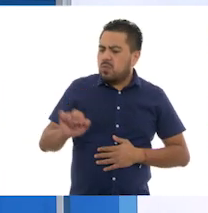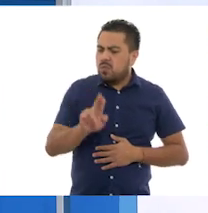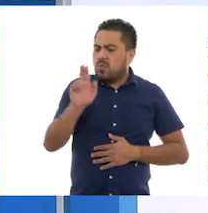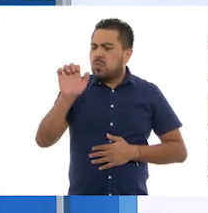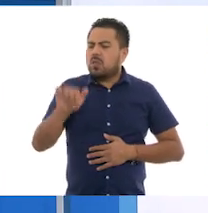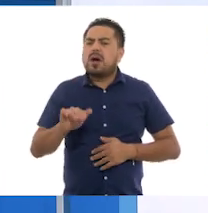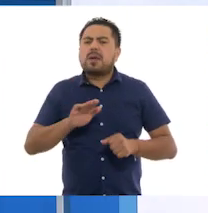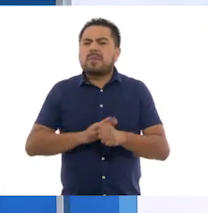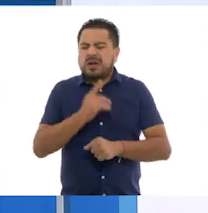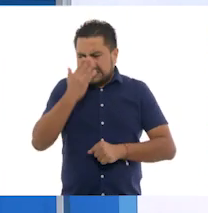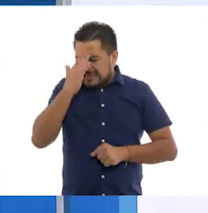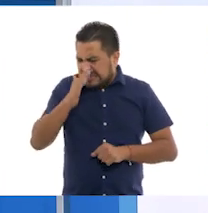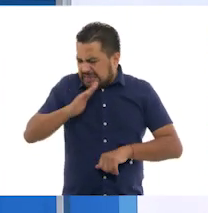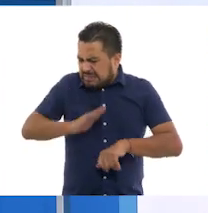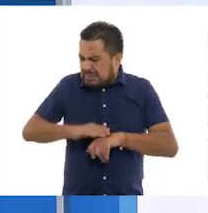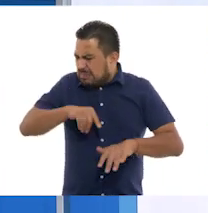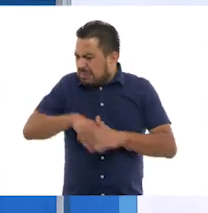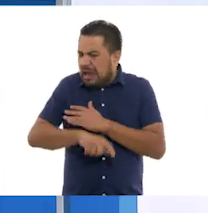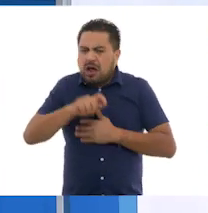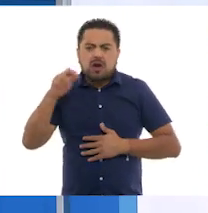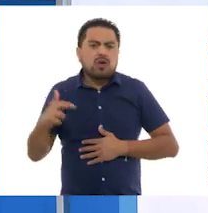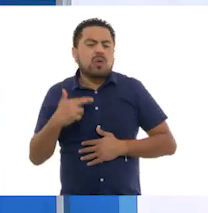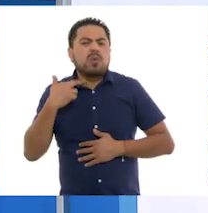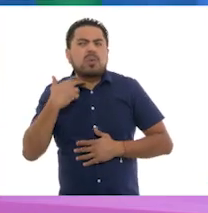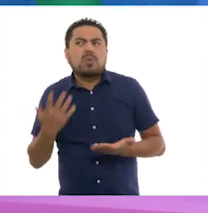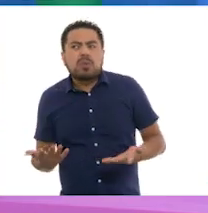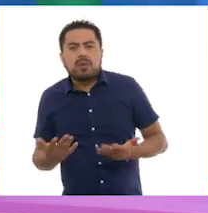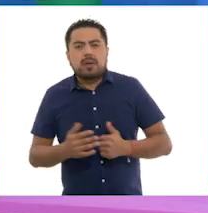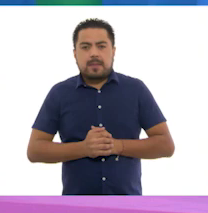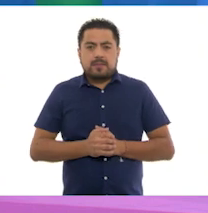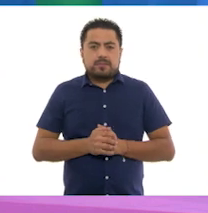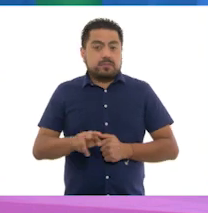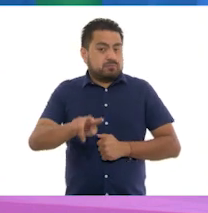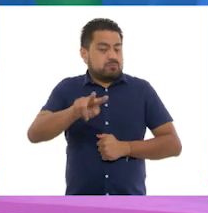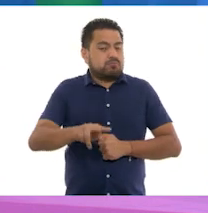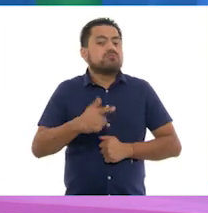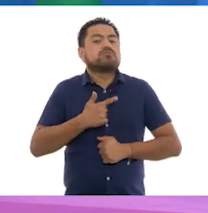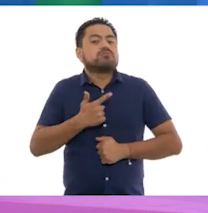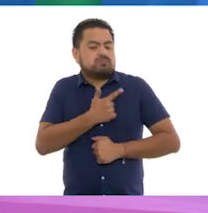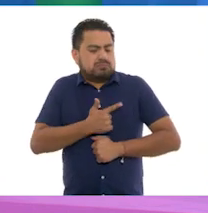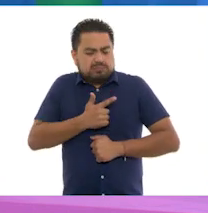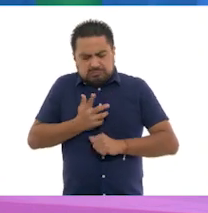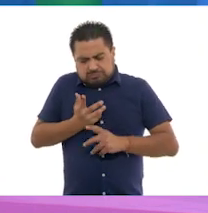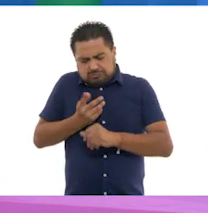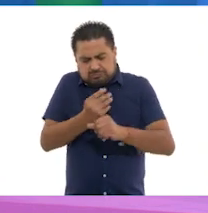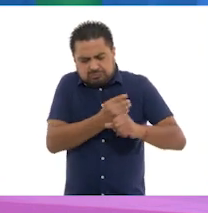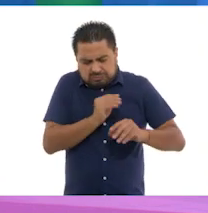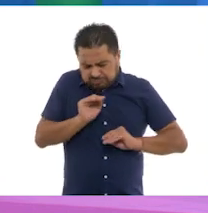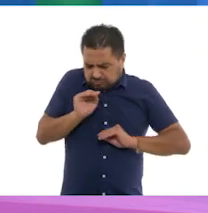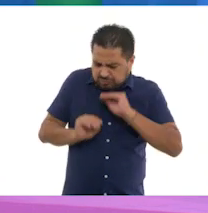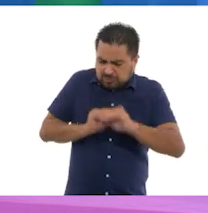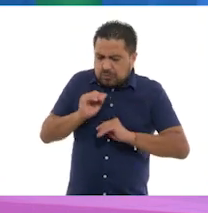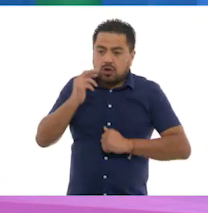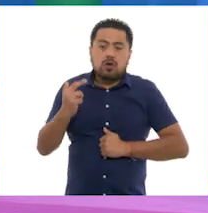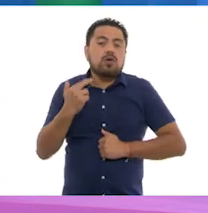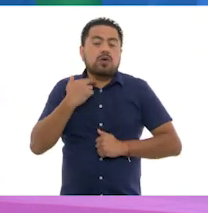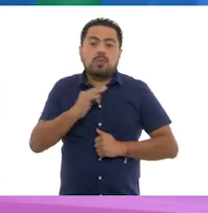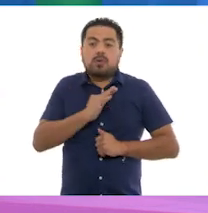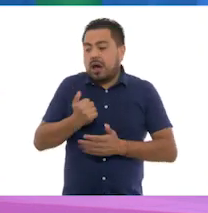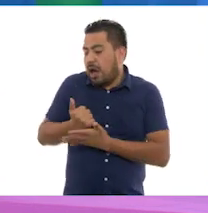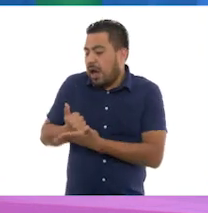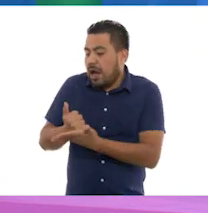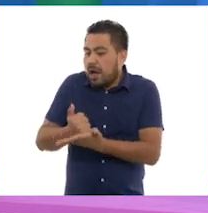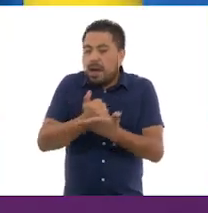qué te gustaría saber más acerca de la robótica? Pues, la verdad, porque me gustaría diseñar y construir robots que le ayuden a las